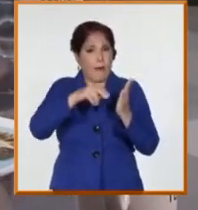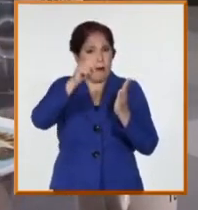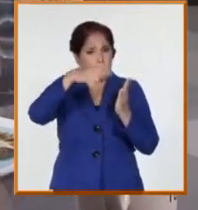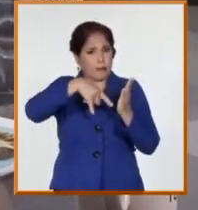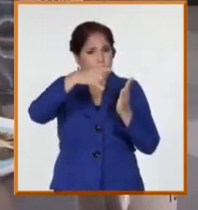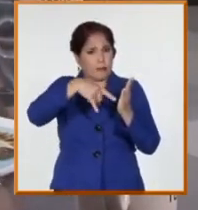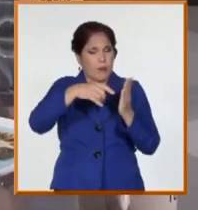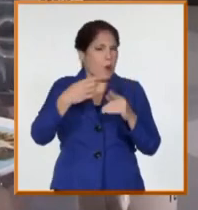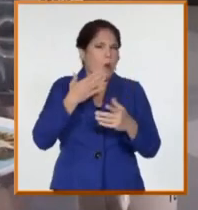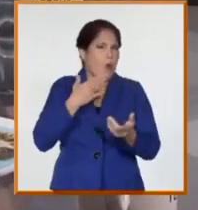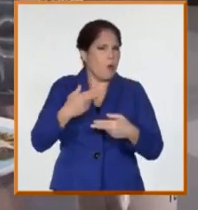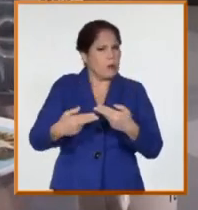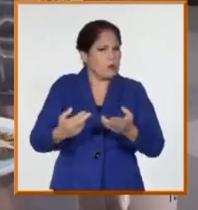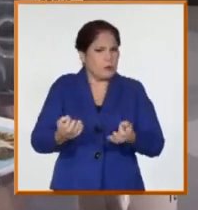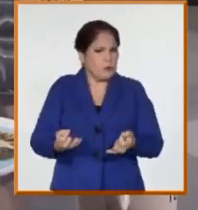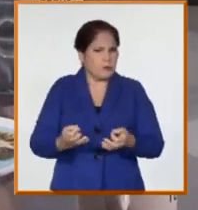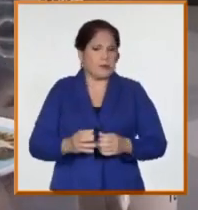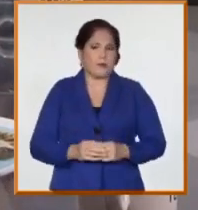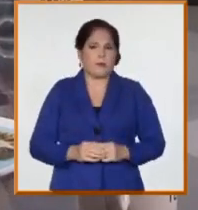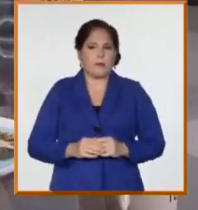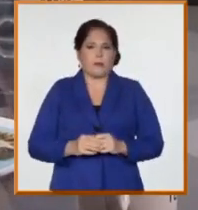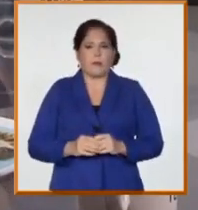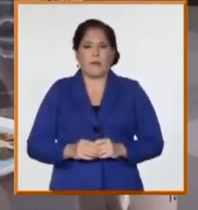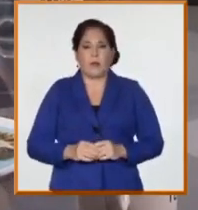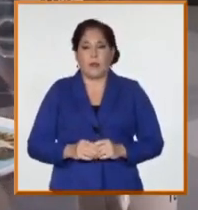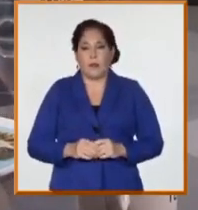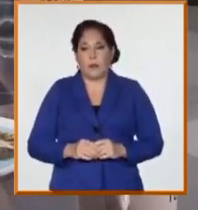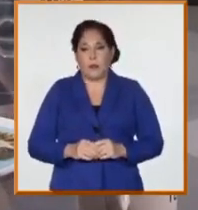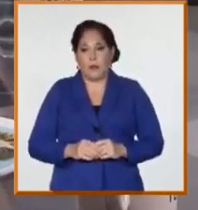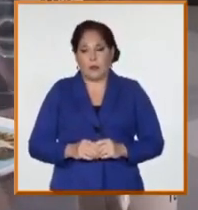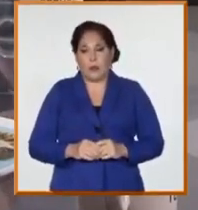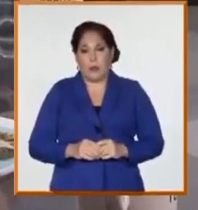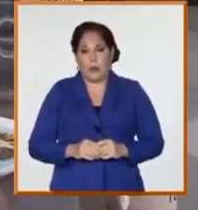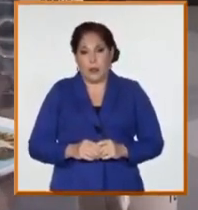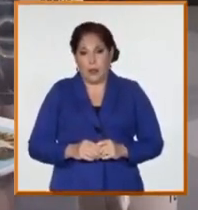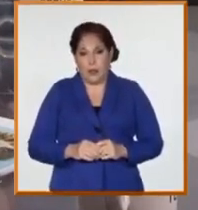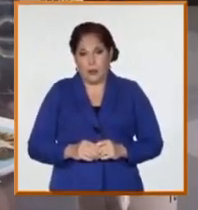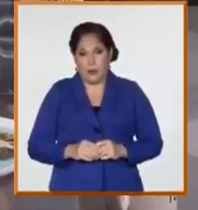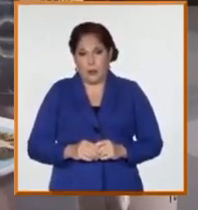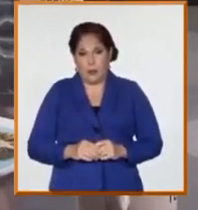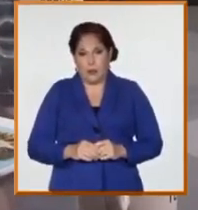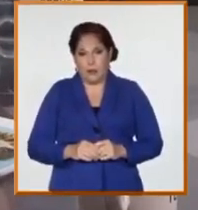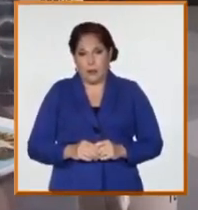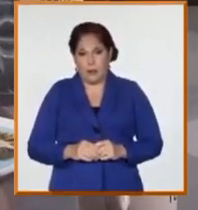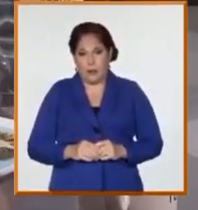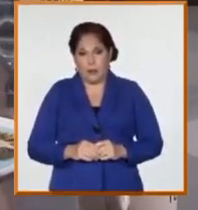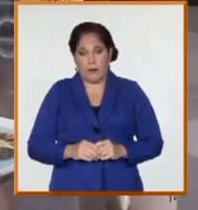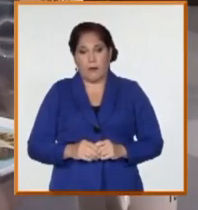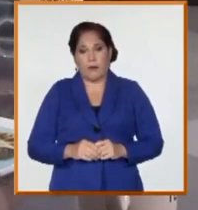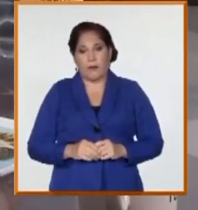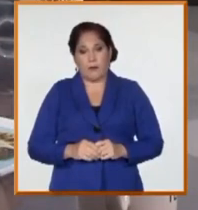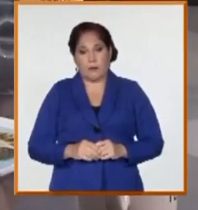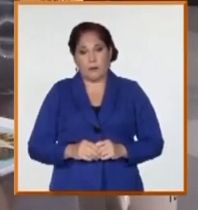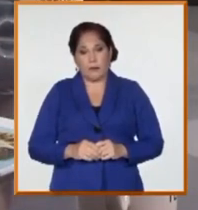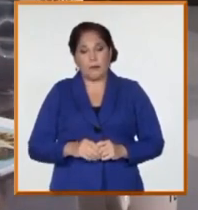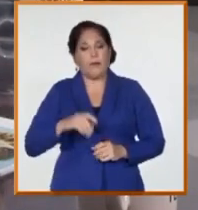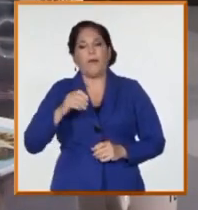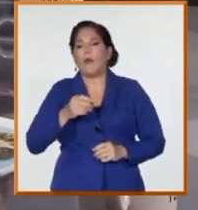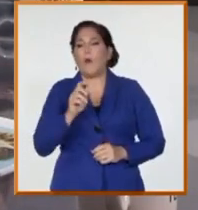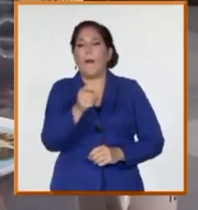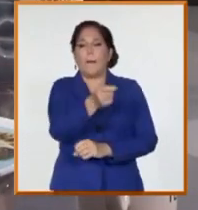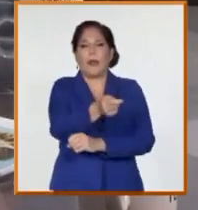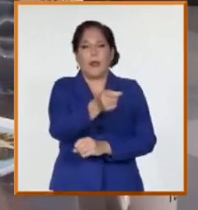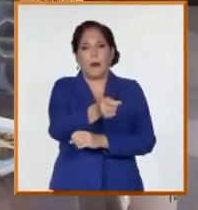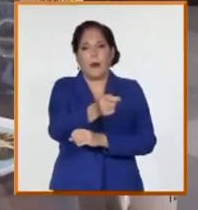bancarización en general de todo el sistema Cómo se están atendiendo esas particularidades que hablaba el compañero Quiñones en aquella mesa de Los Pescadores